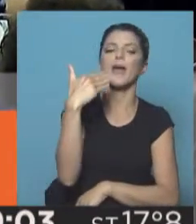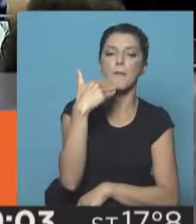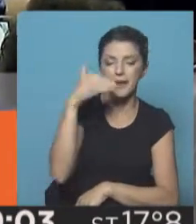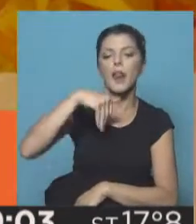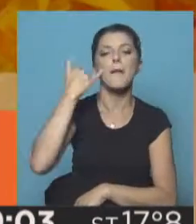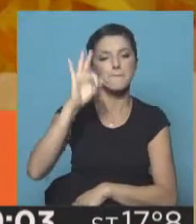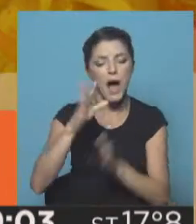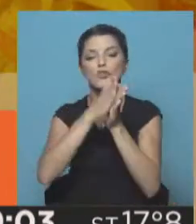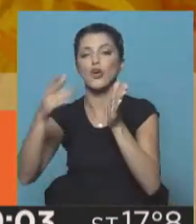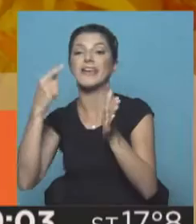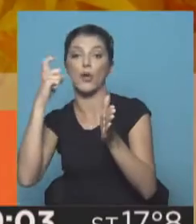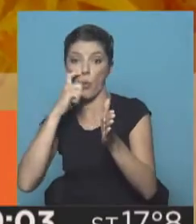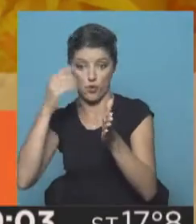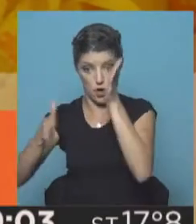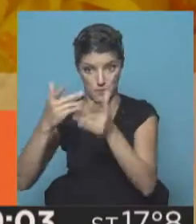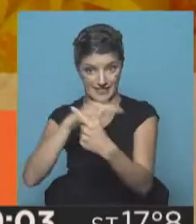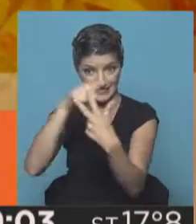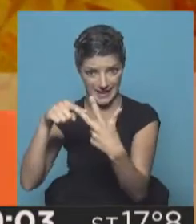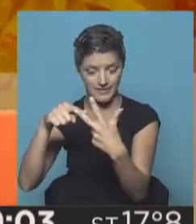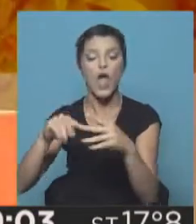junio de este año. Significan